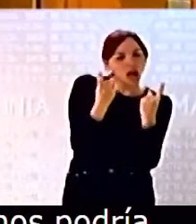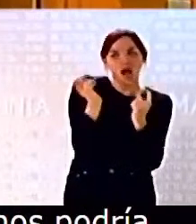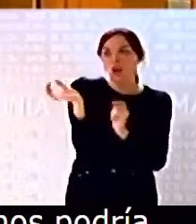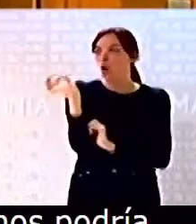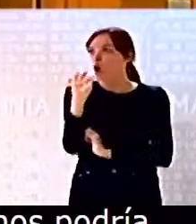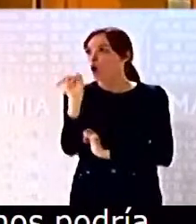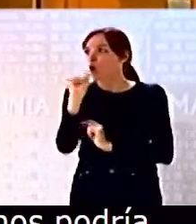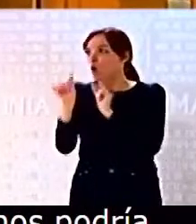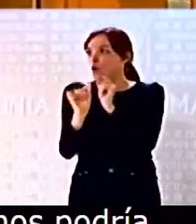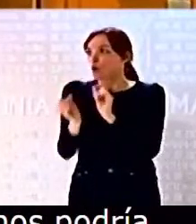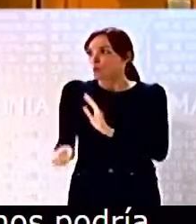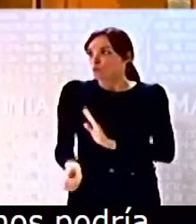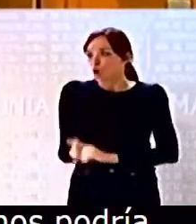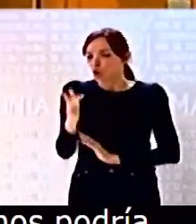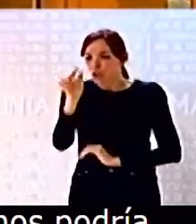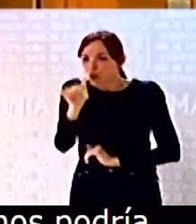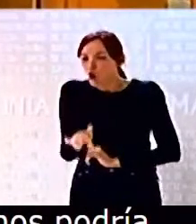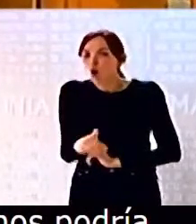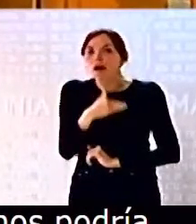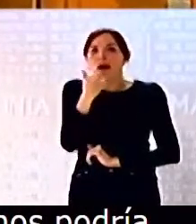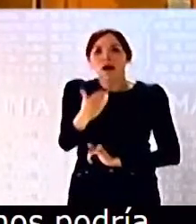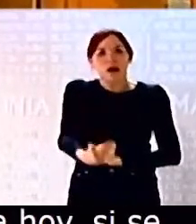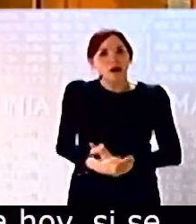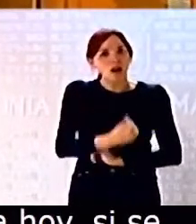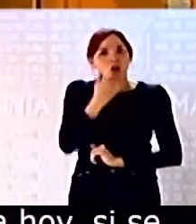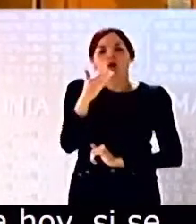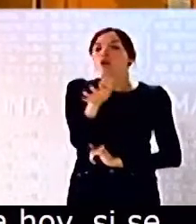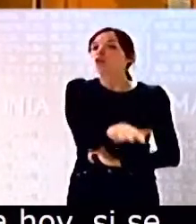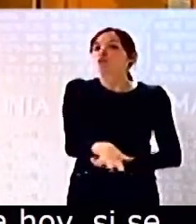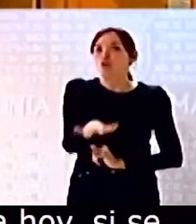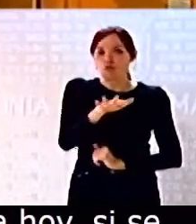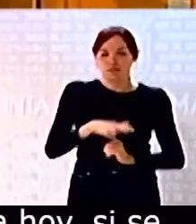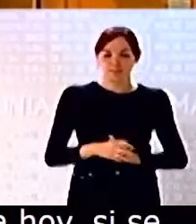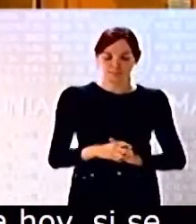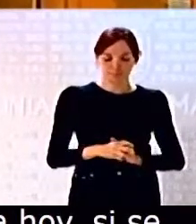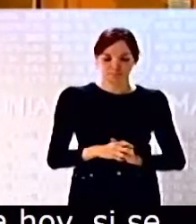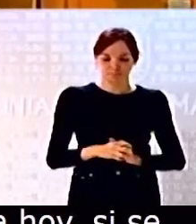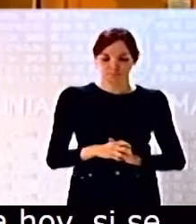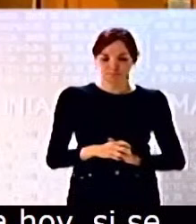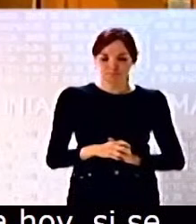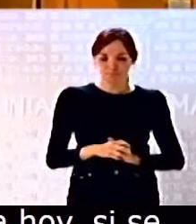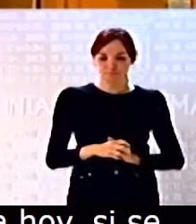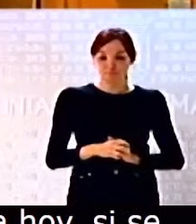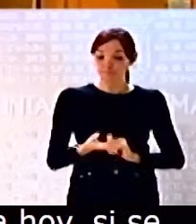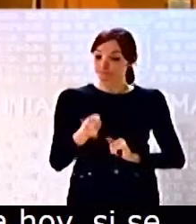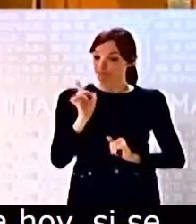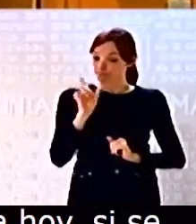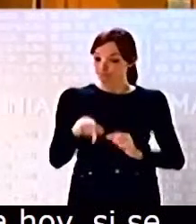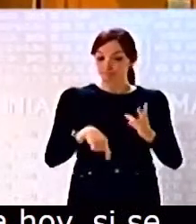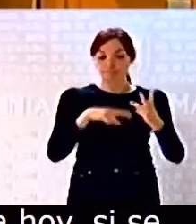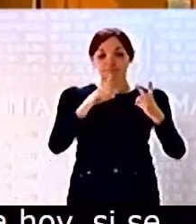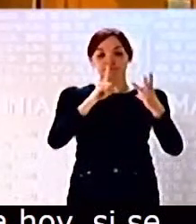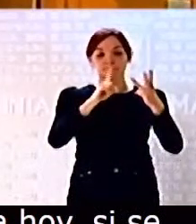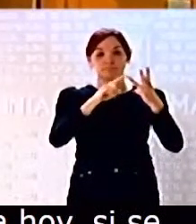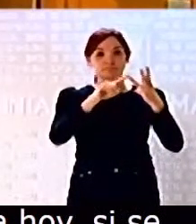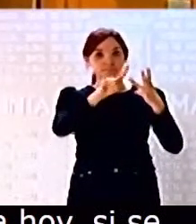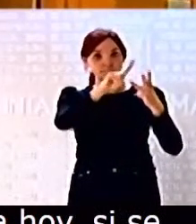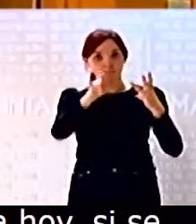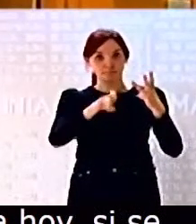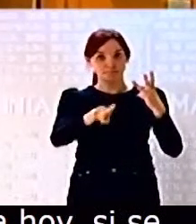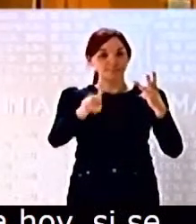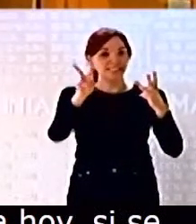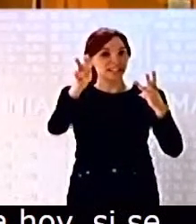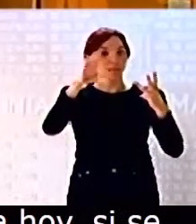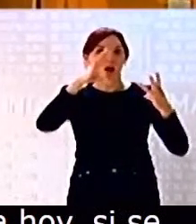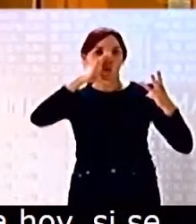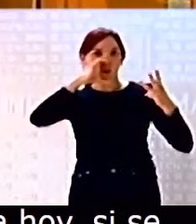durante el día de hoy, en qué lugares. Y sobre Guareña, ha mencionado que se está realizando